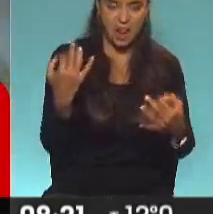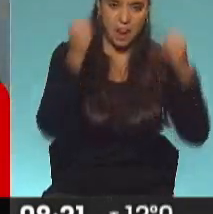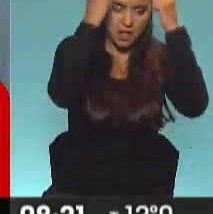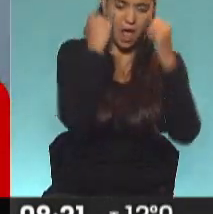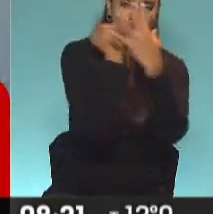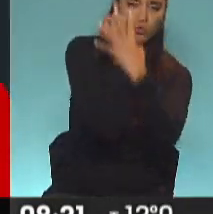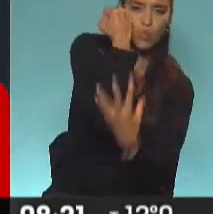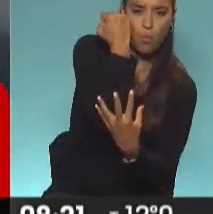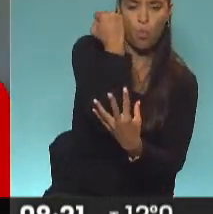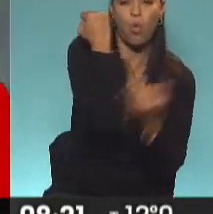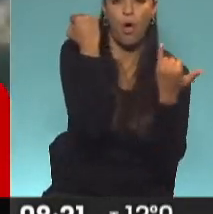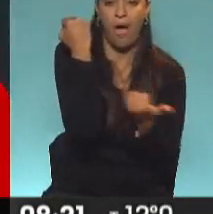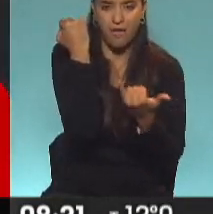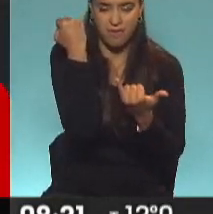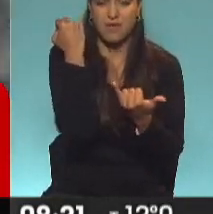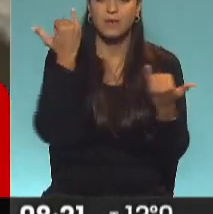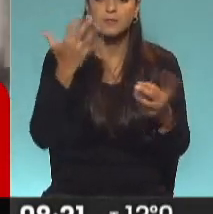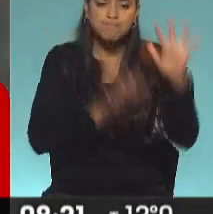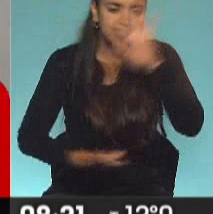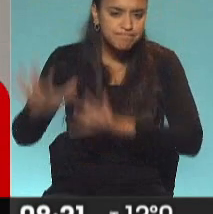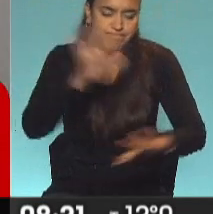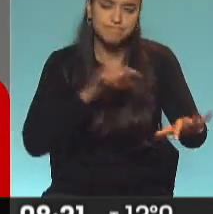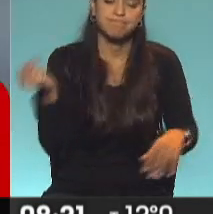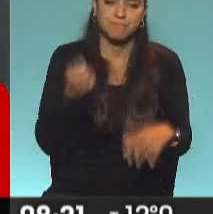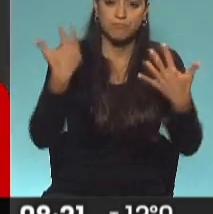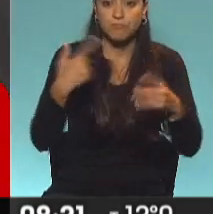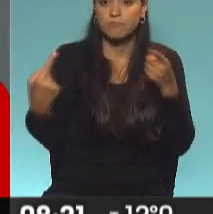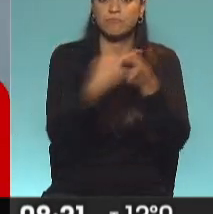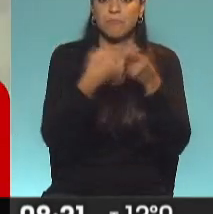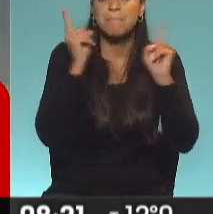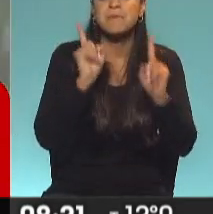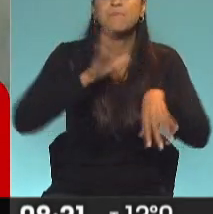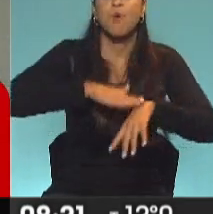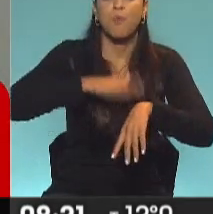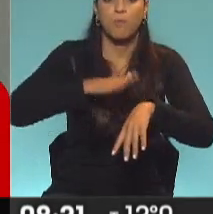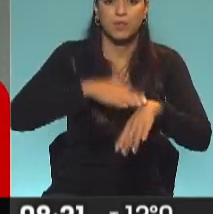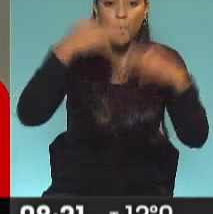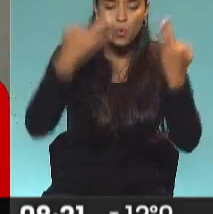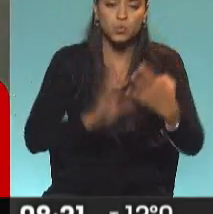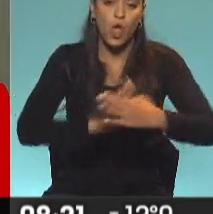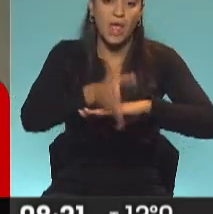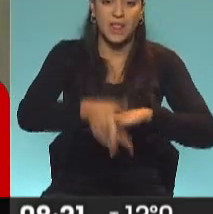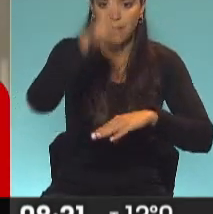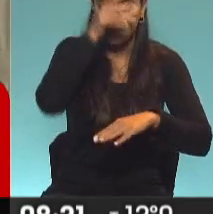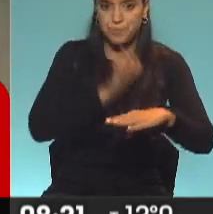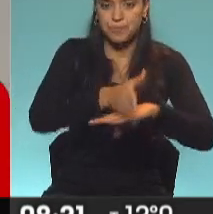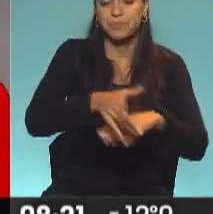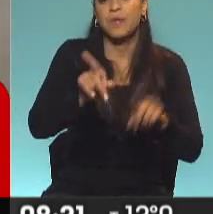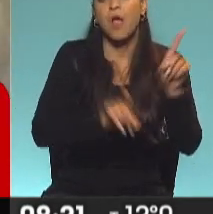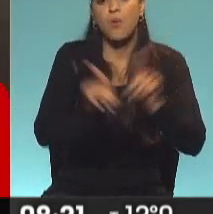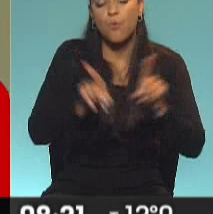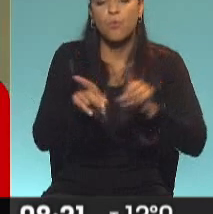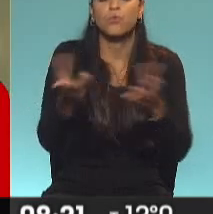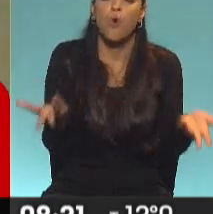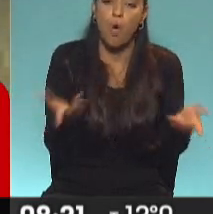cascos, escudos, se puede ver que bueno, hay un operativo importante. Bueno, hay un enfrentamiento, ¿no? En el momento en el que justamente entran los efectivos, entre quienes, bueno,